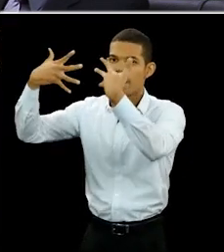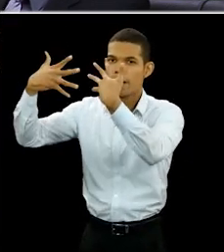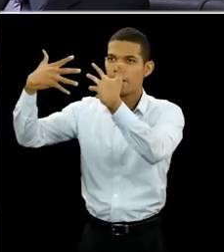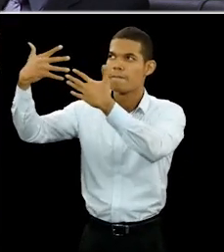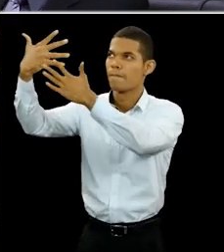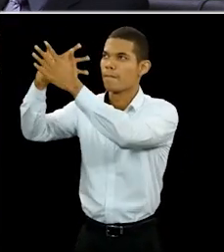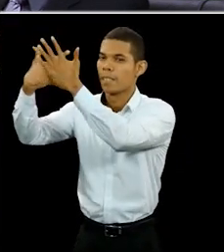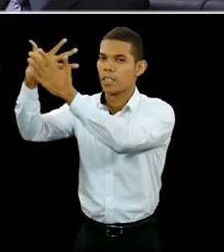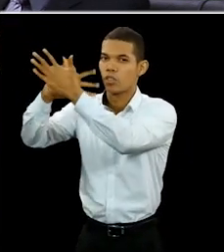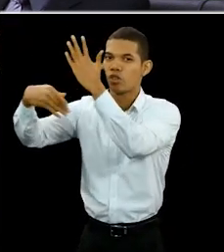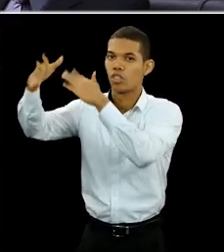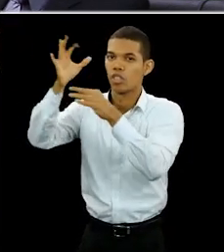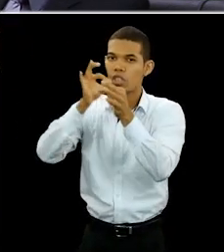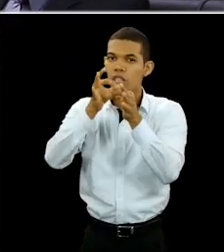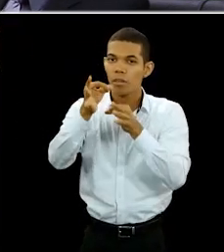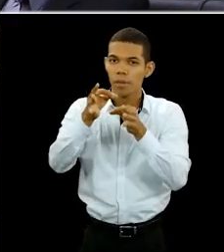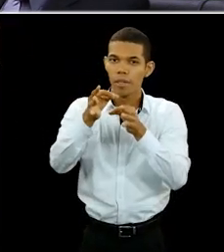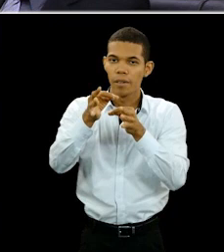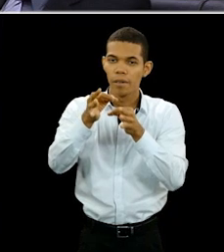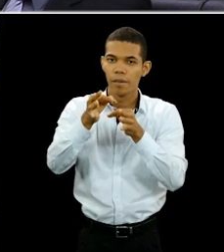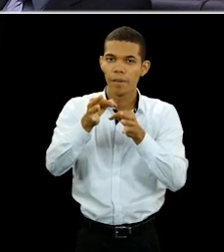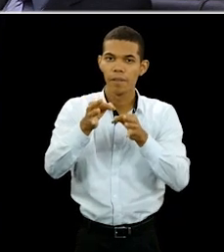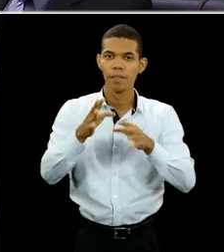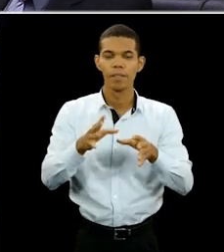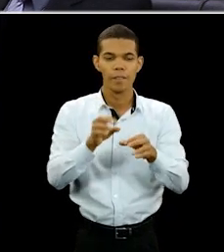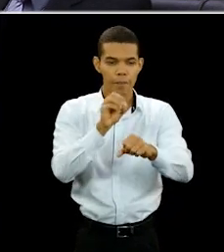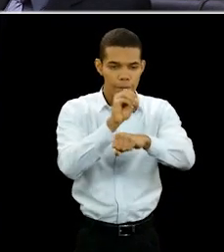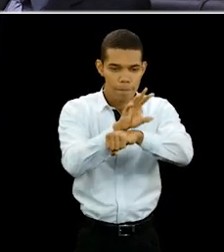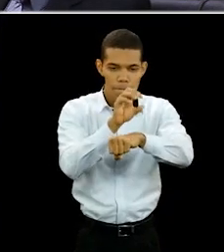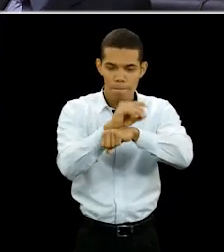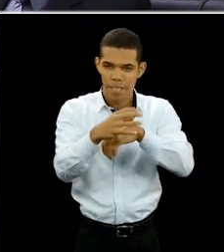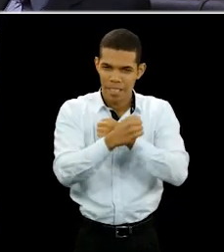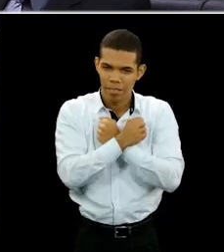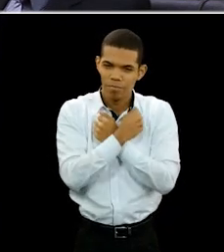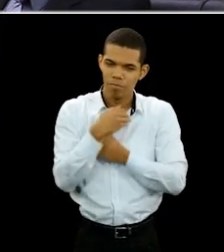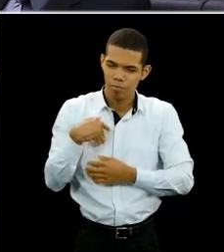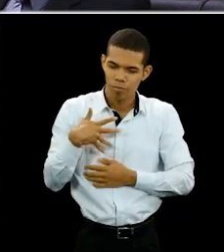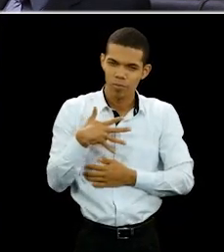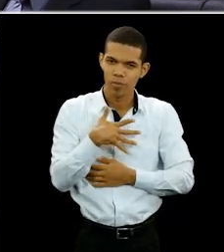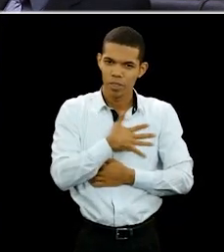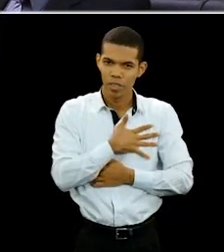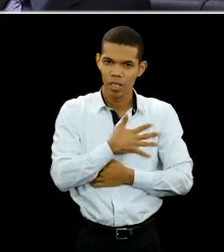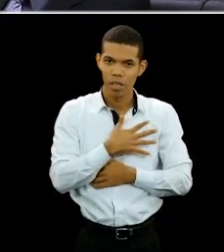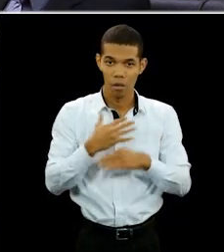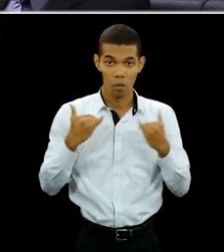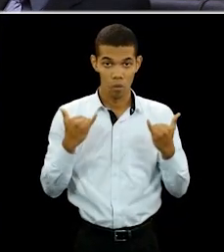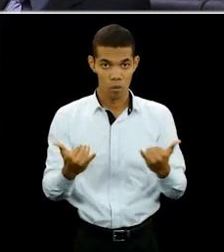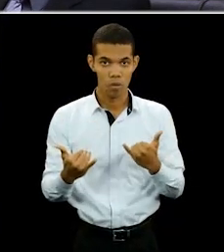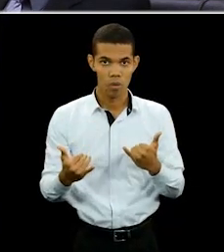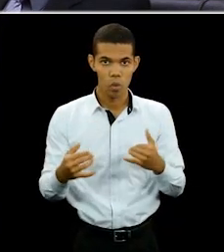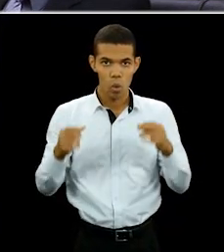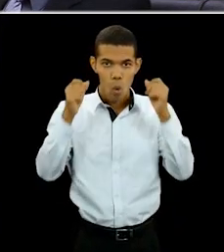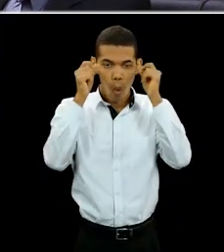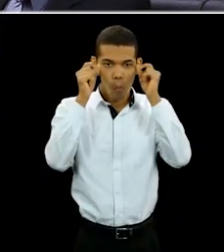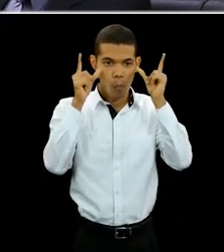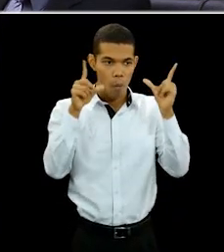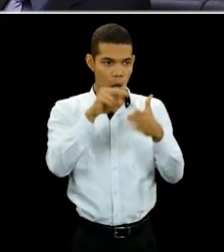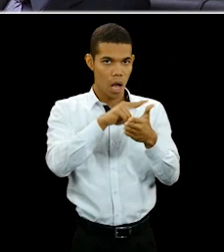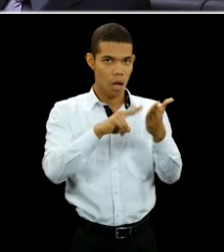increíblemente para el bien y eso nos nos nos sorprende a nosotros Porque Cómo